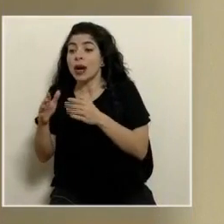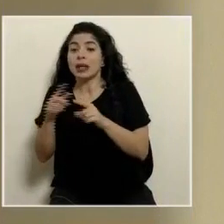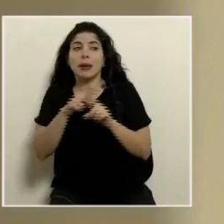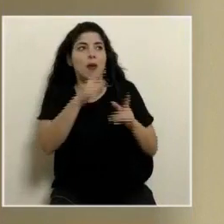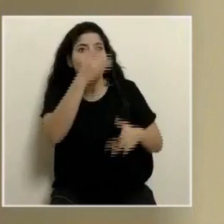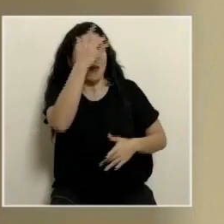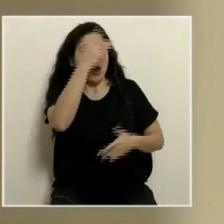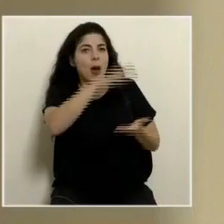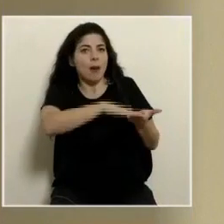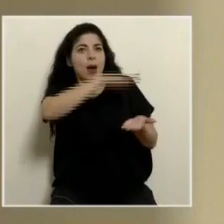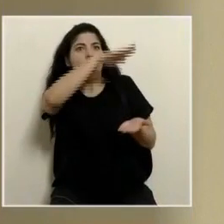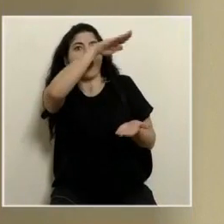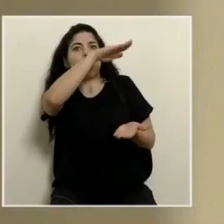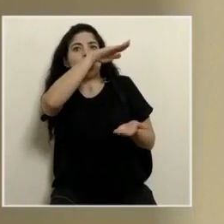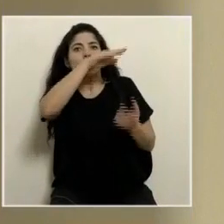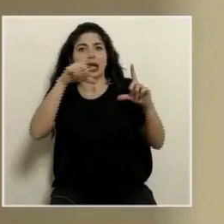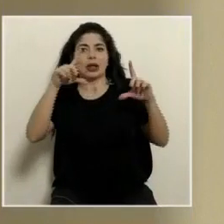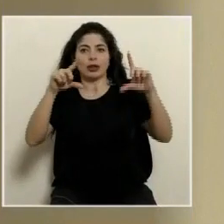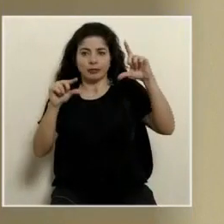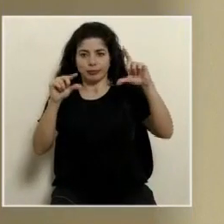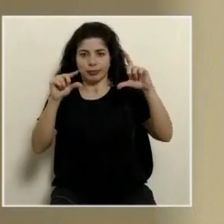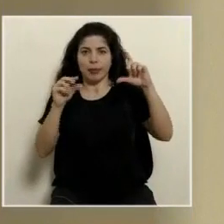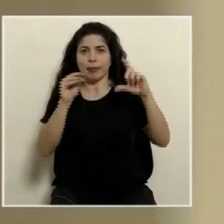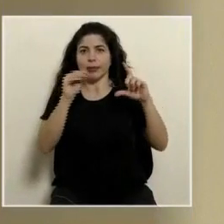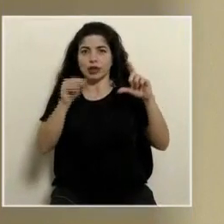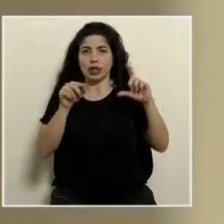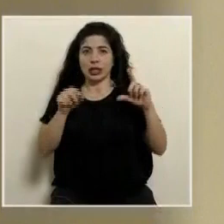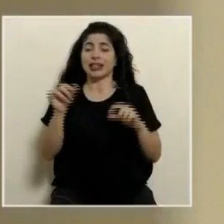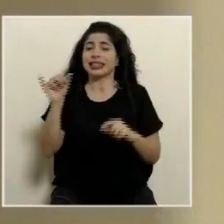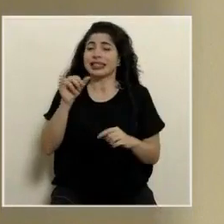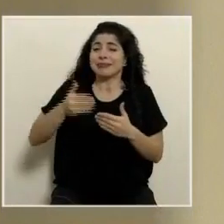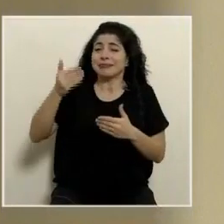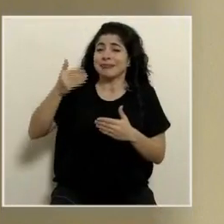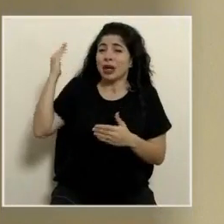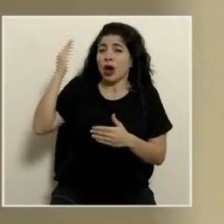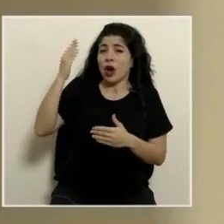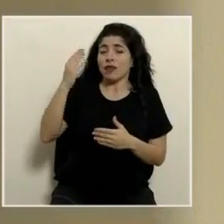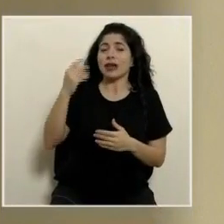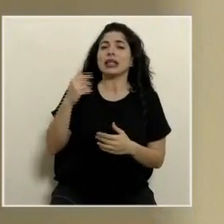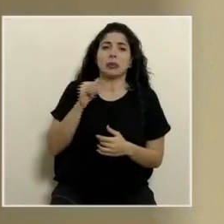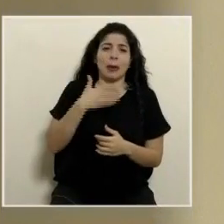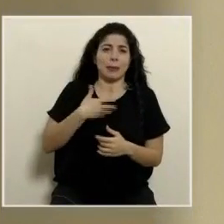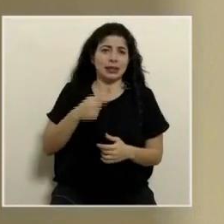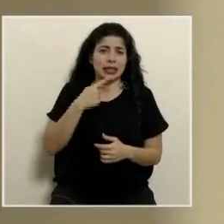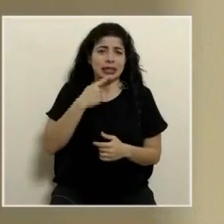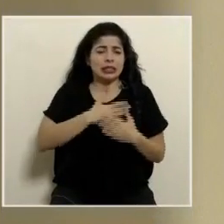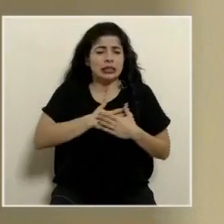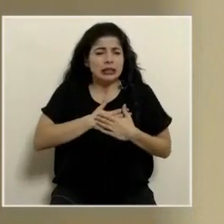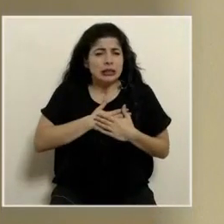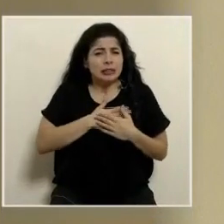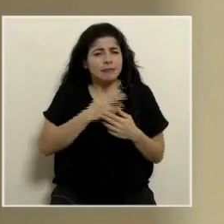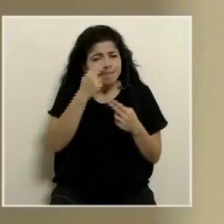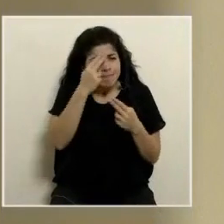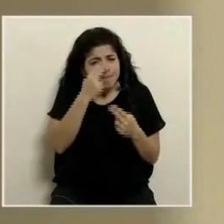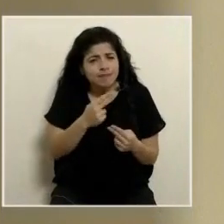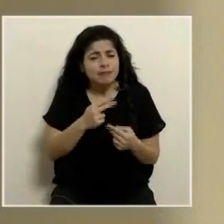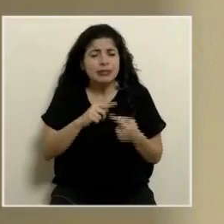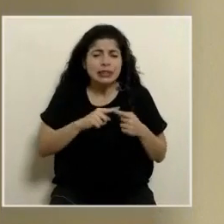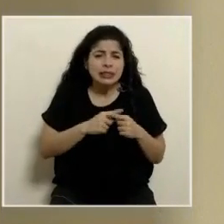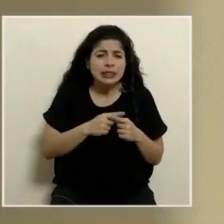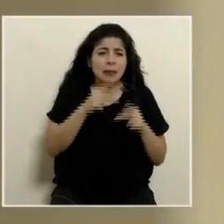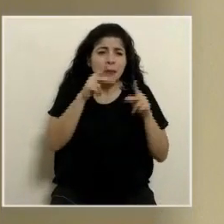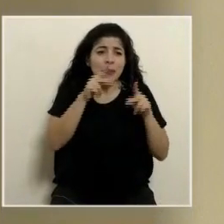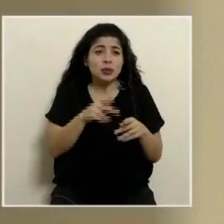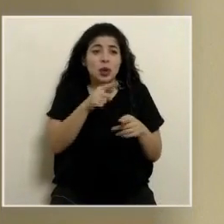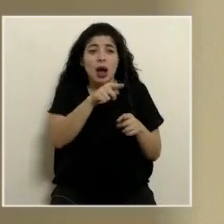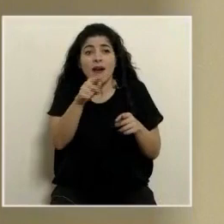casos. Y como dijo el presidente, y lo hemos dicho en todas las conferencias, nuestro más sentido pésame a todos los que han perdido a alguien